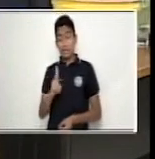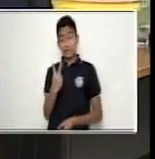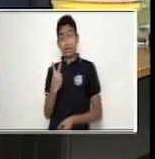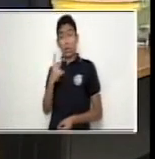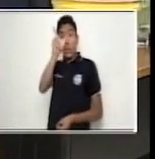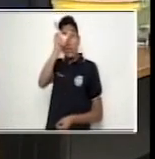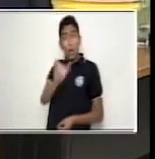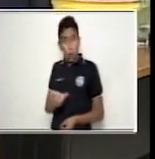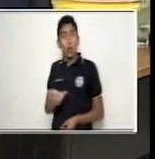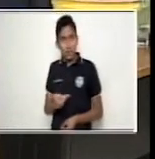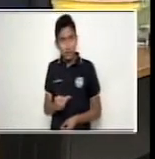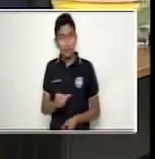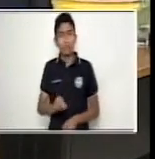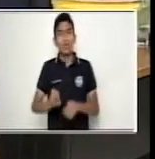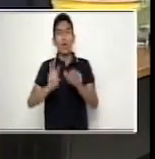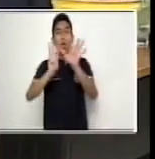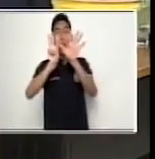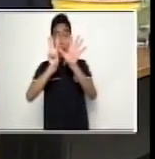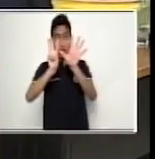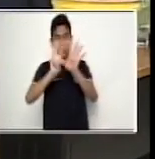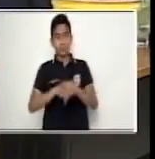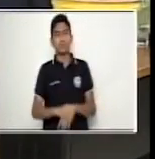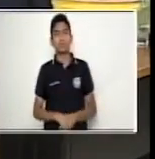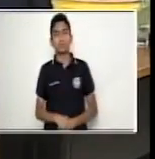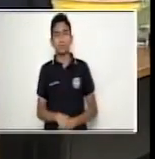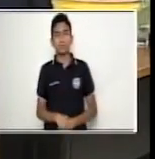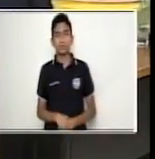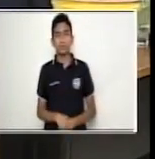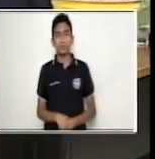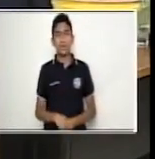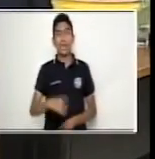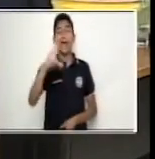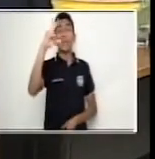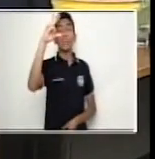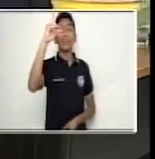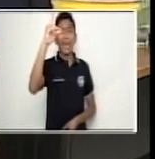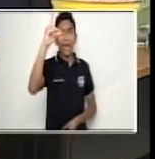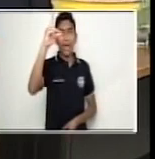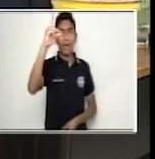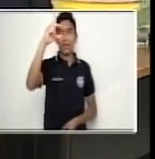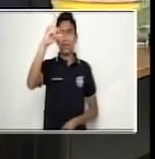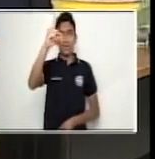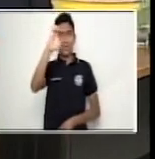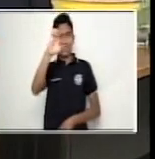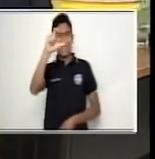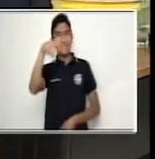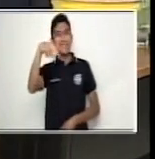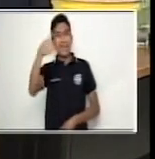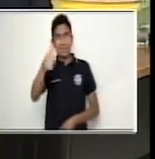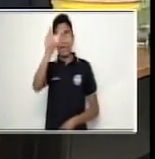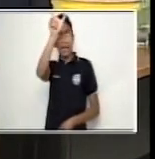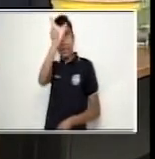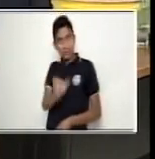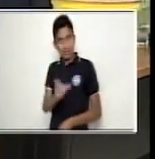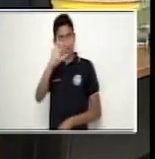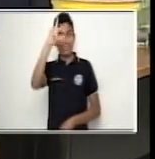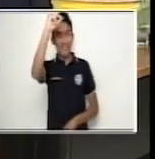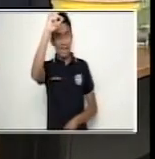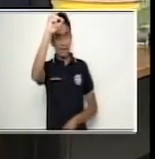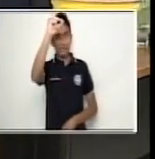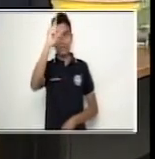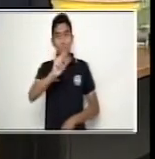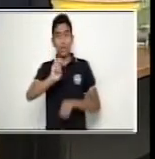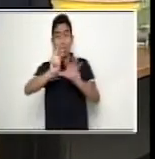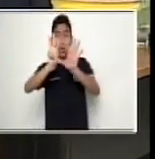8. Vamos a agarrar 8 tapones. 2, 4, 6, 7 y 8. En